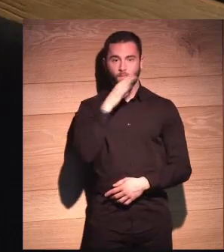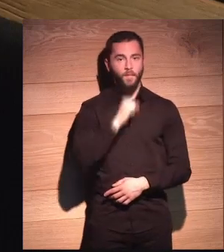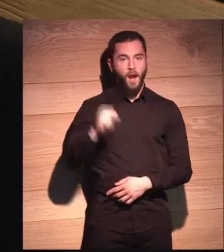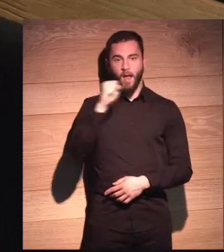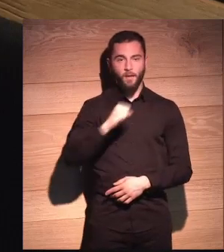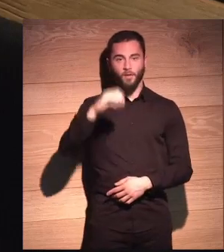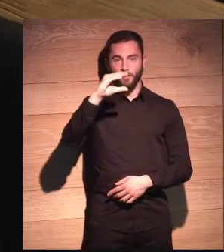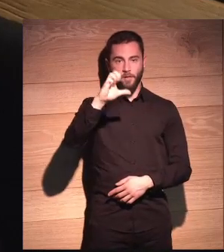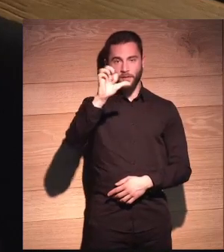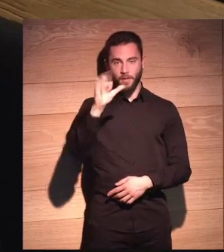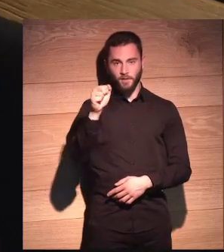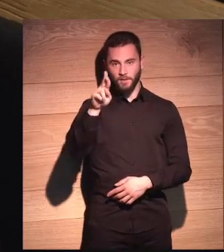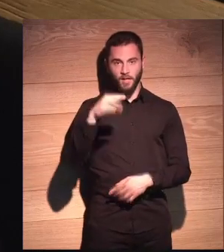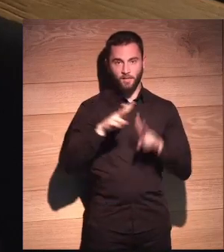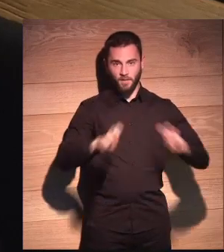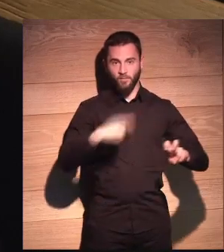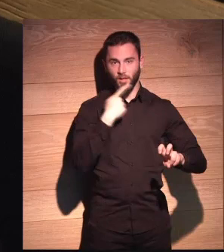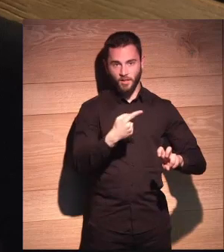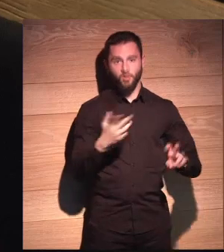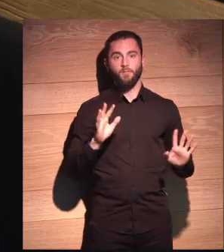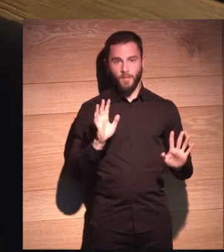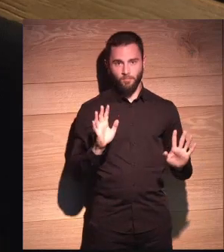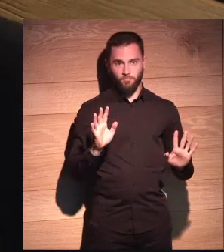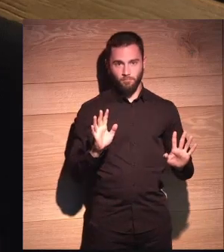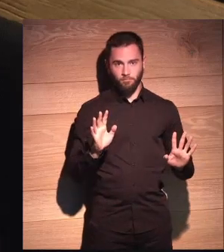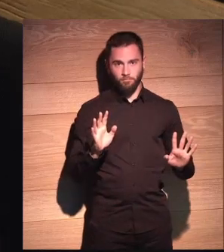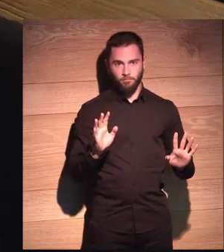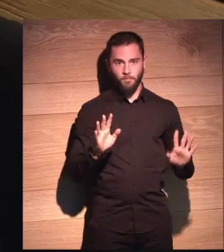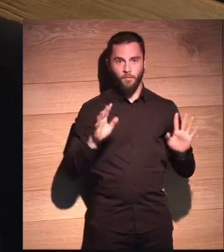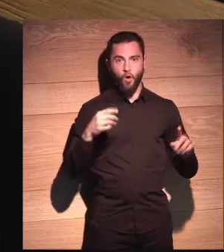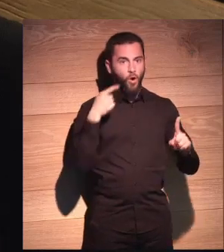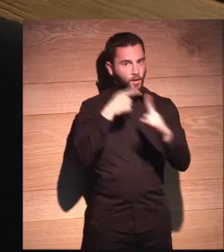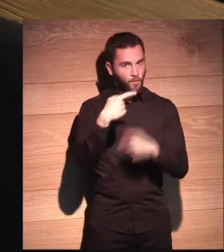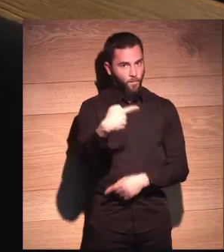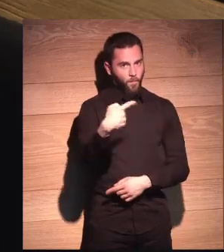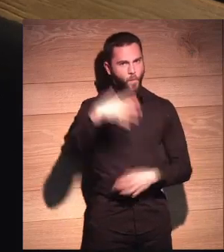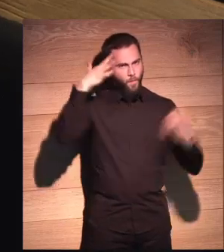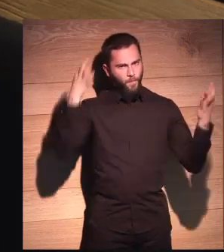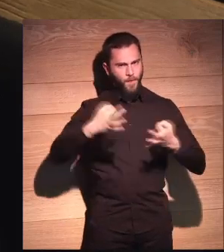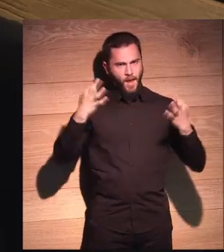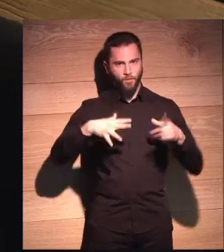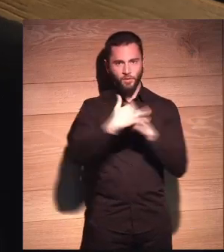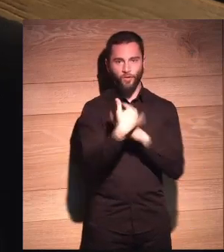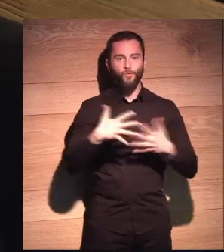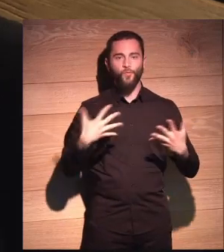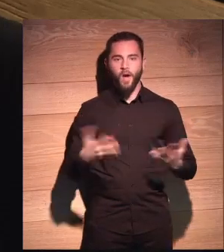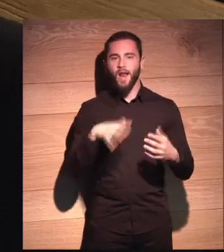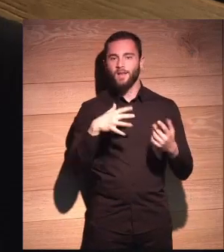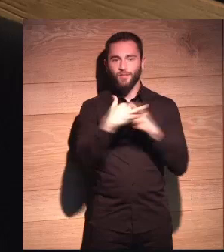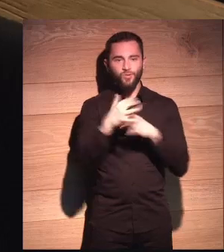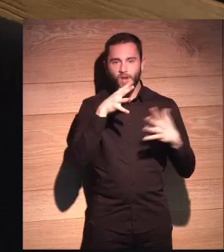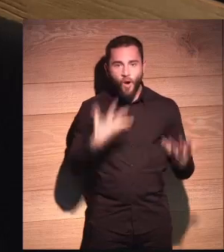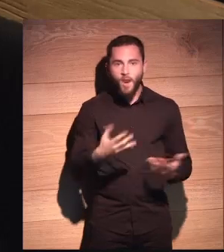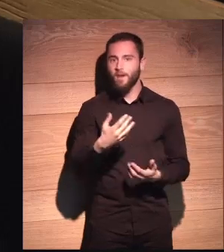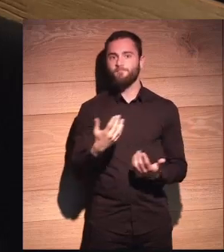César Alierta al principio, pero para el mal es verdaderamente peligrosa. ¿En qué escenario nos movemos? ¿En qué escenario